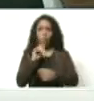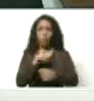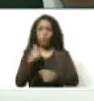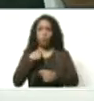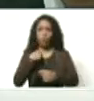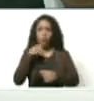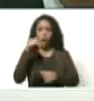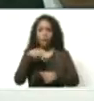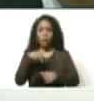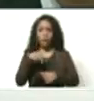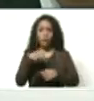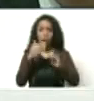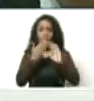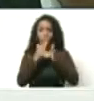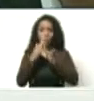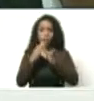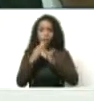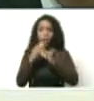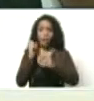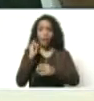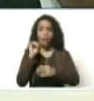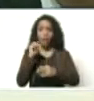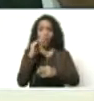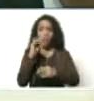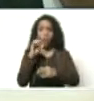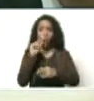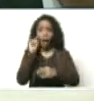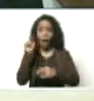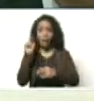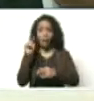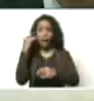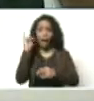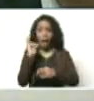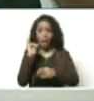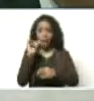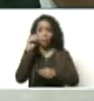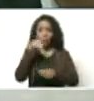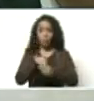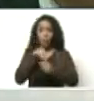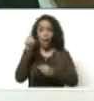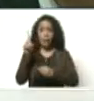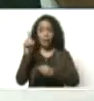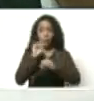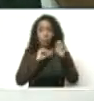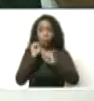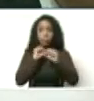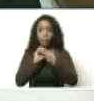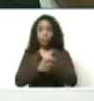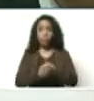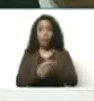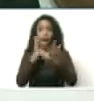en la comuna indio rangel y allí en esos previos donde están esas maquinarias